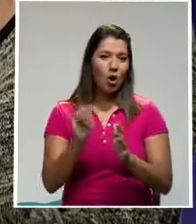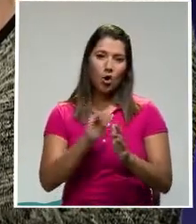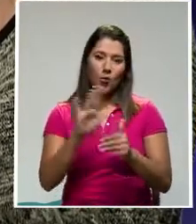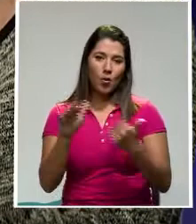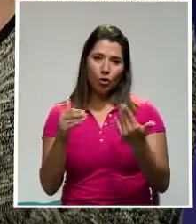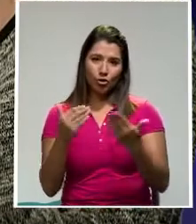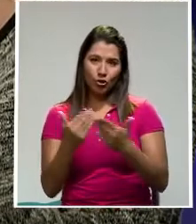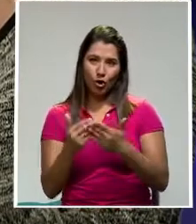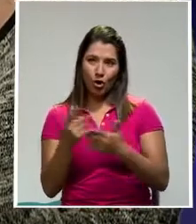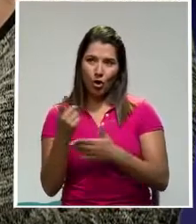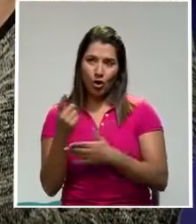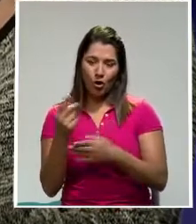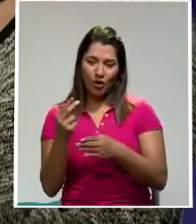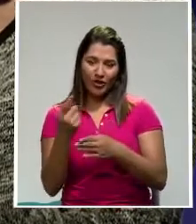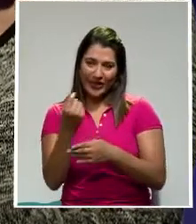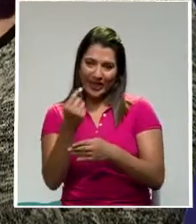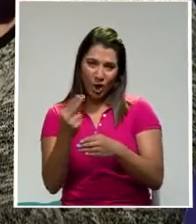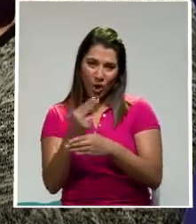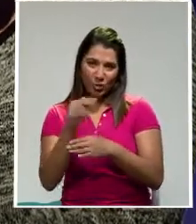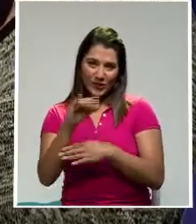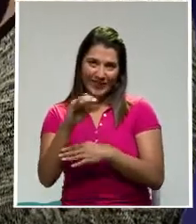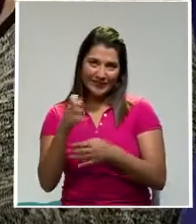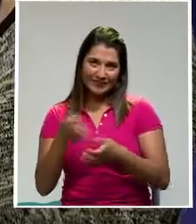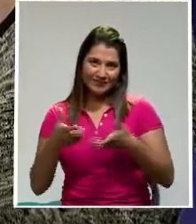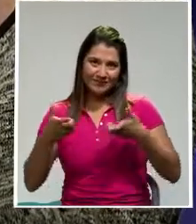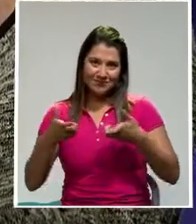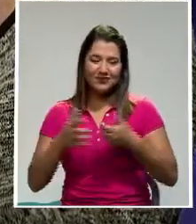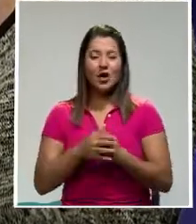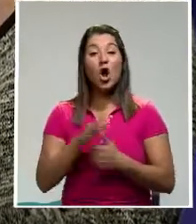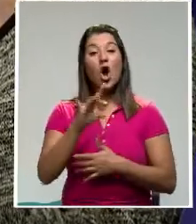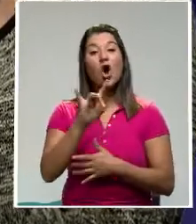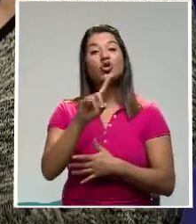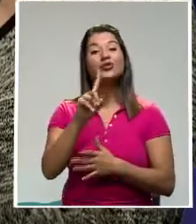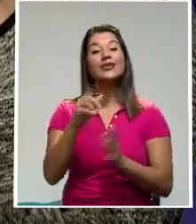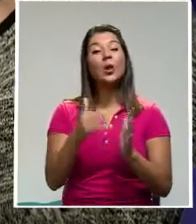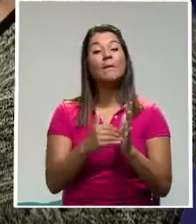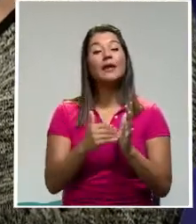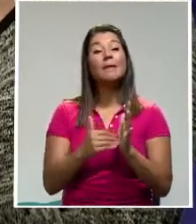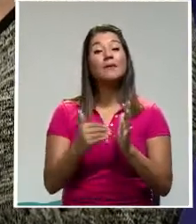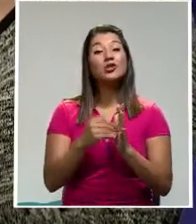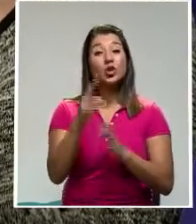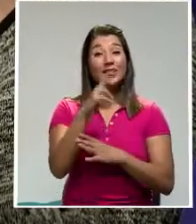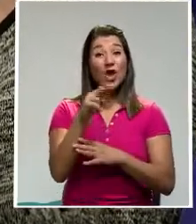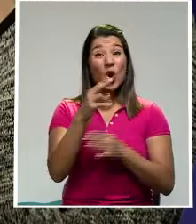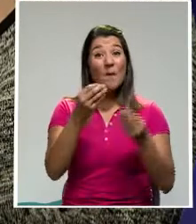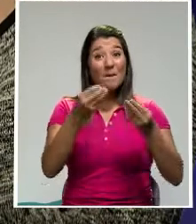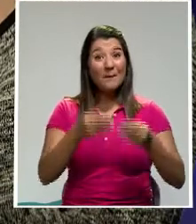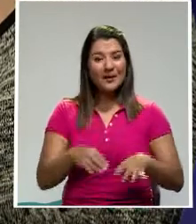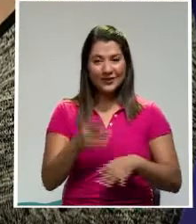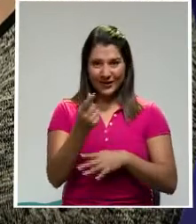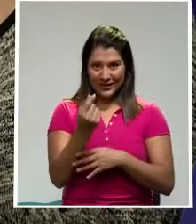ICE, grande, enorme. 81.000 millones de colones en pérdidas.